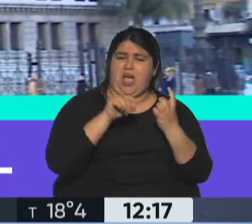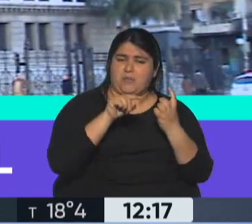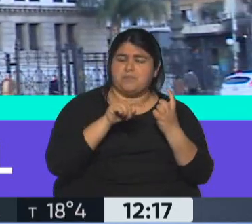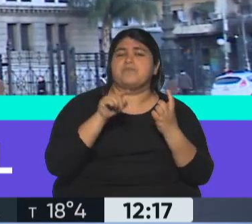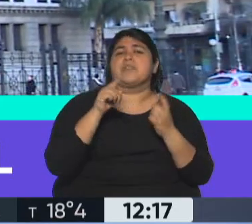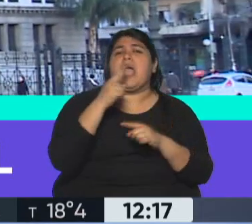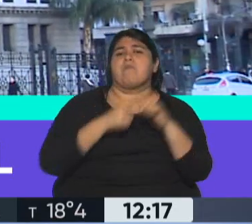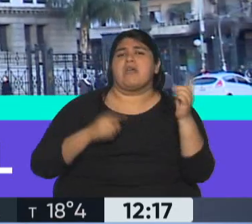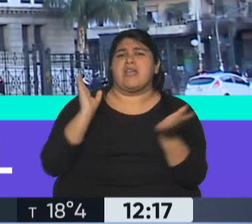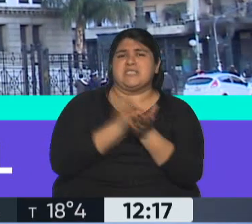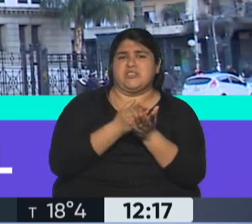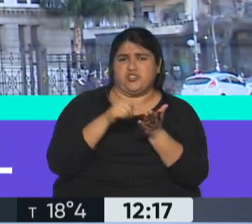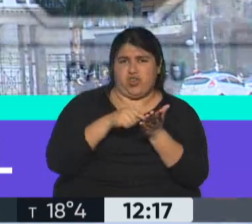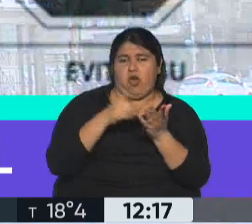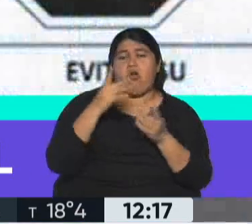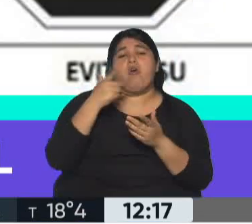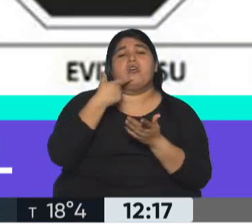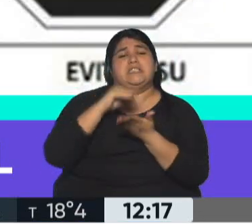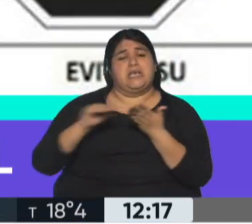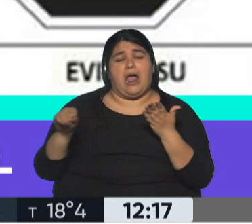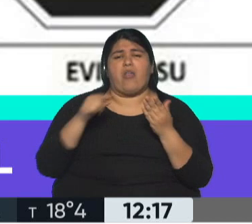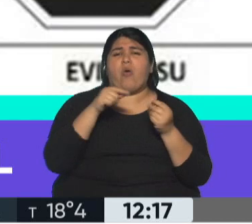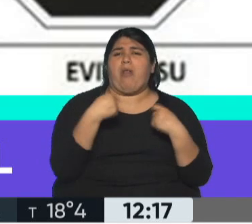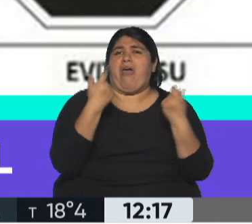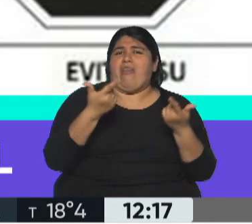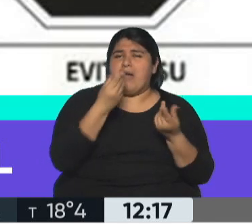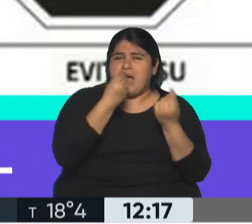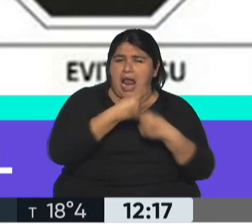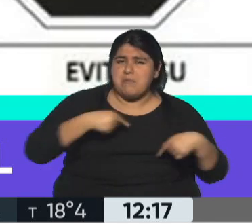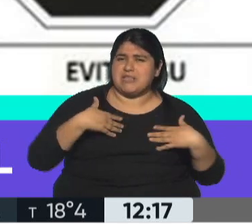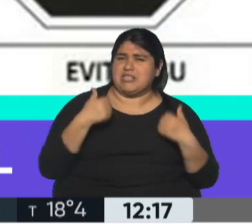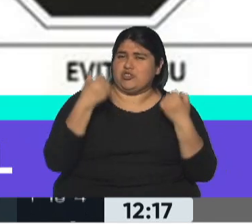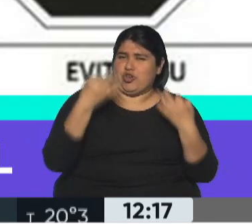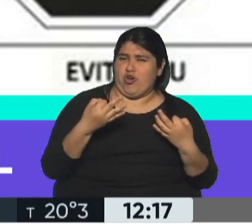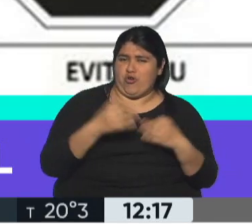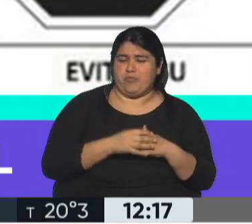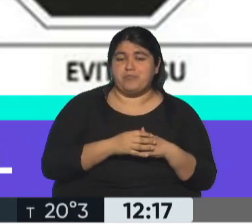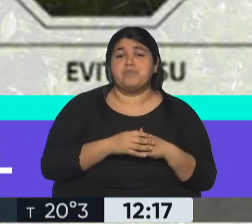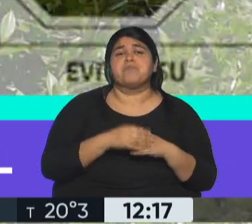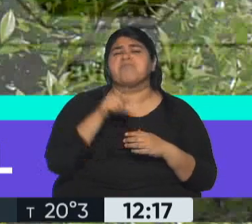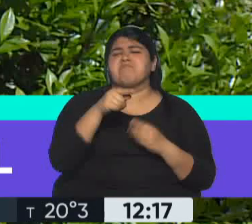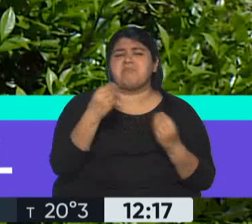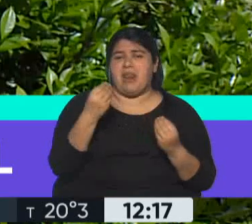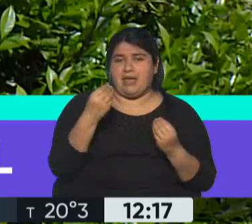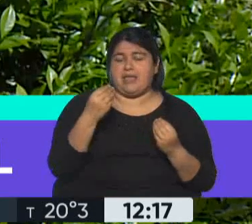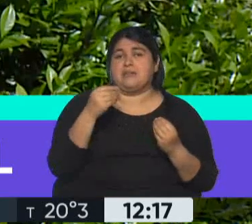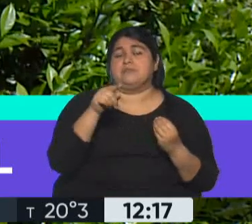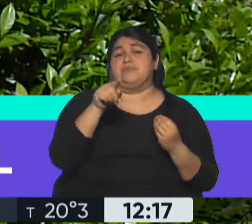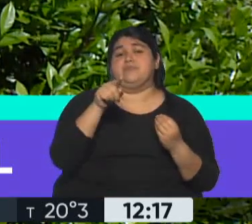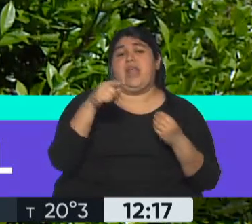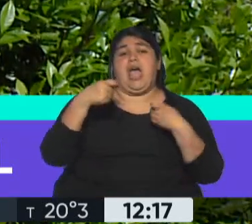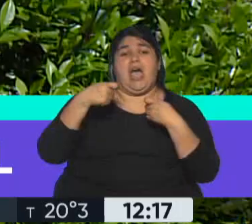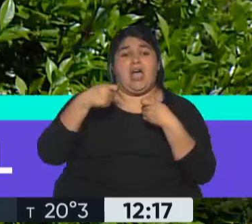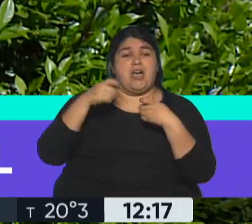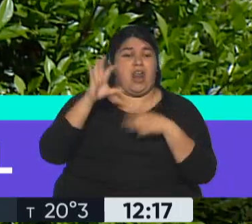y que fija pautas para una alimentación saludable este proyecto además cuenta con el perfil de la organización